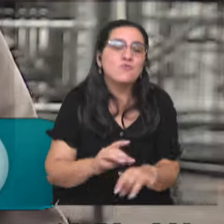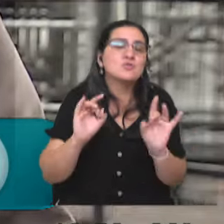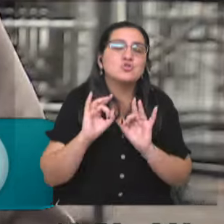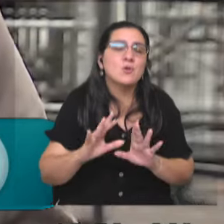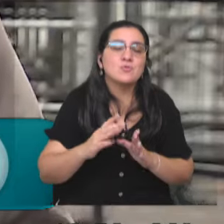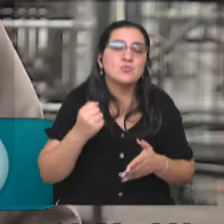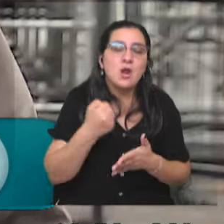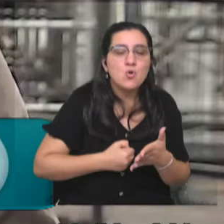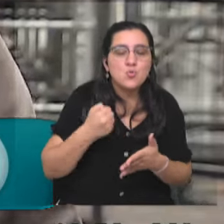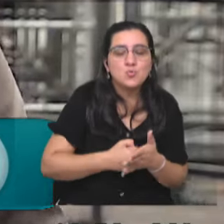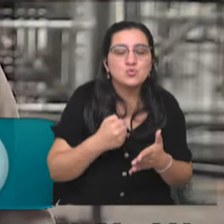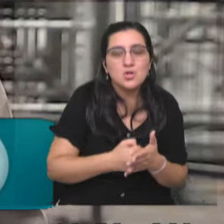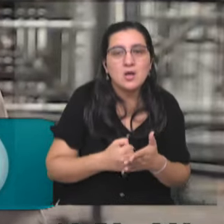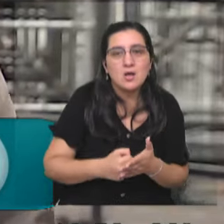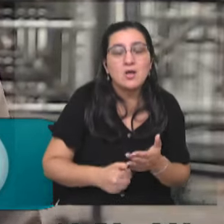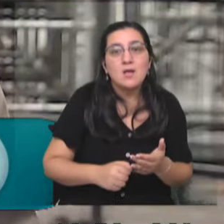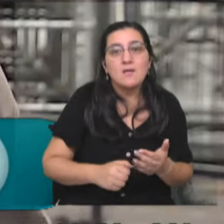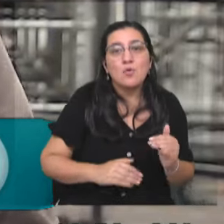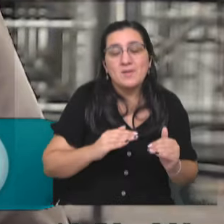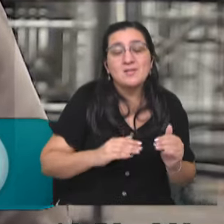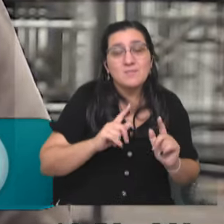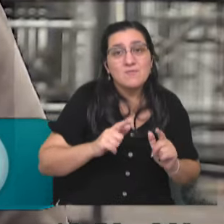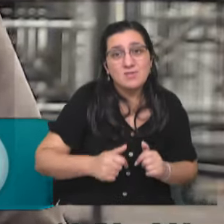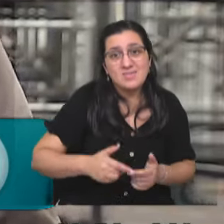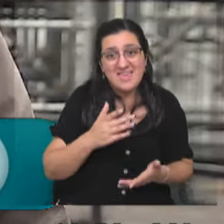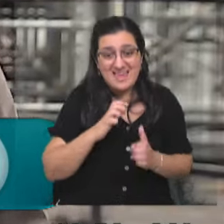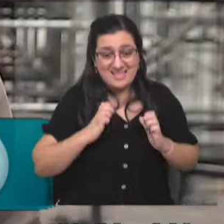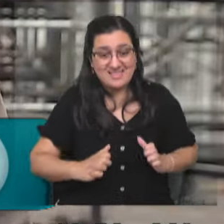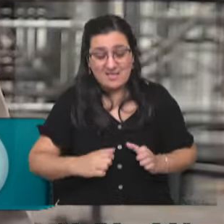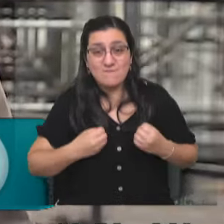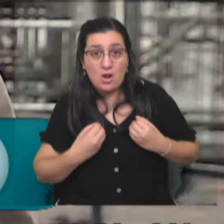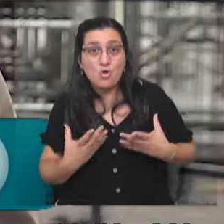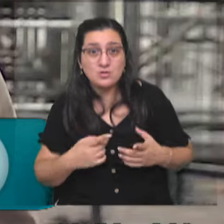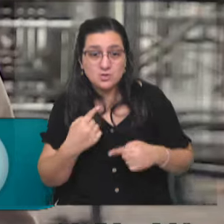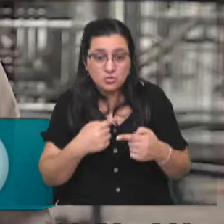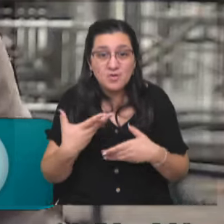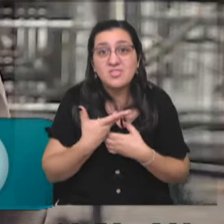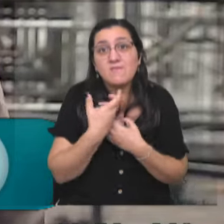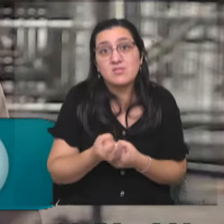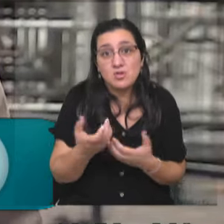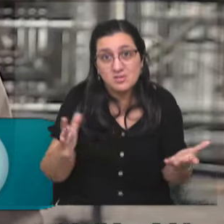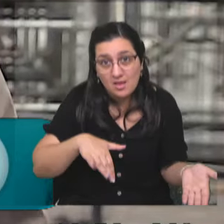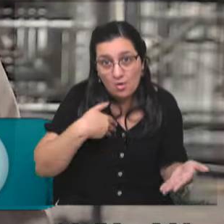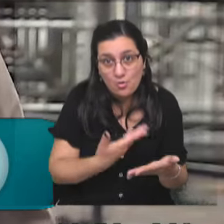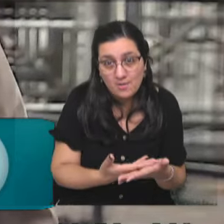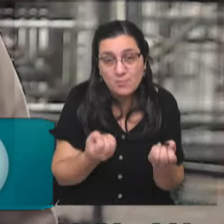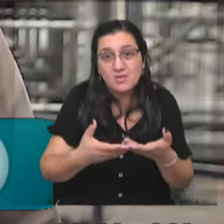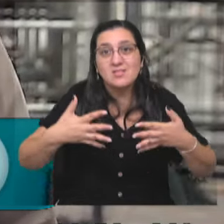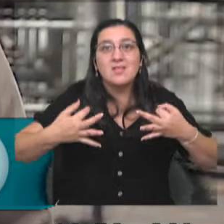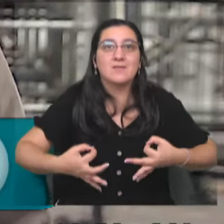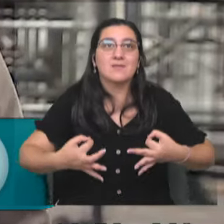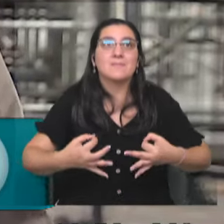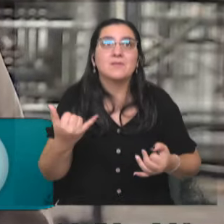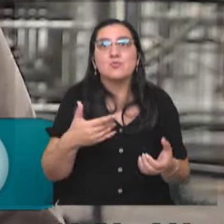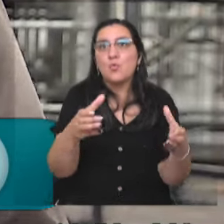lucha reivindicativa, fue una lucha ética y con valores, que es lo que seguimos reivindicando hoy de cara a nuestro presente histórico, en donde realmente tenemos